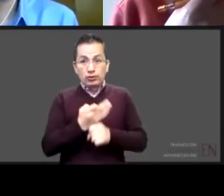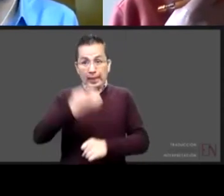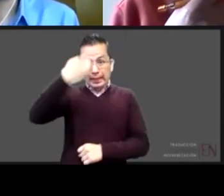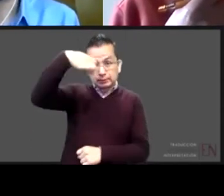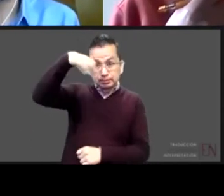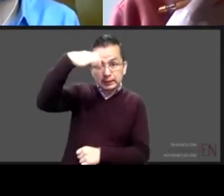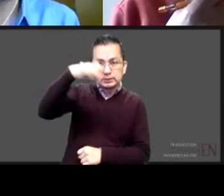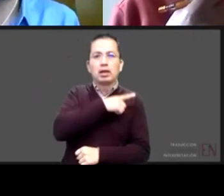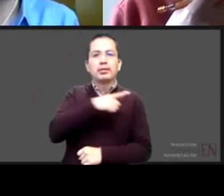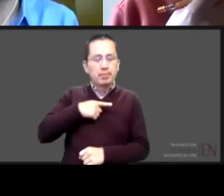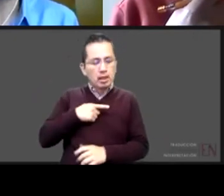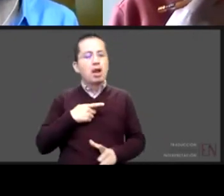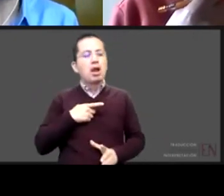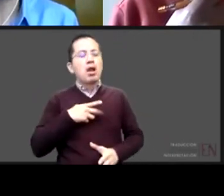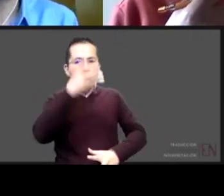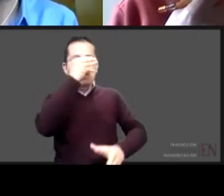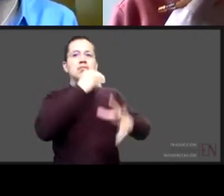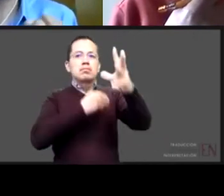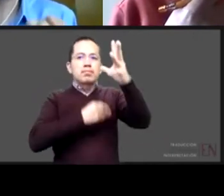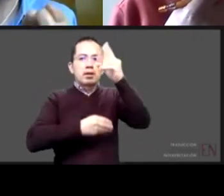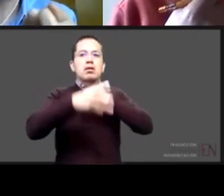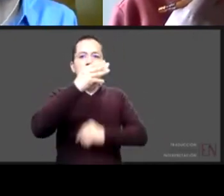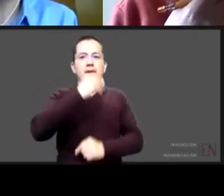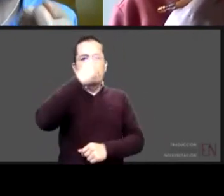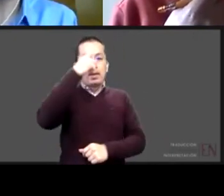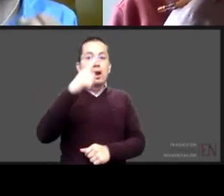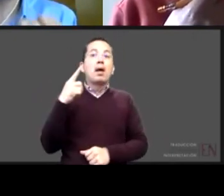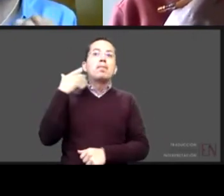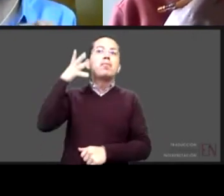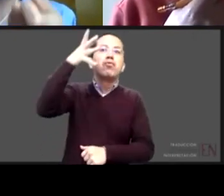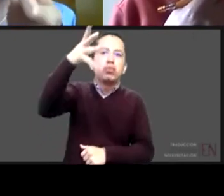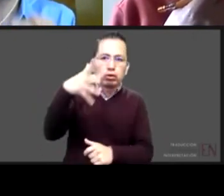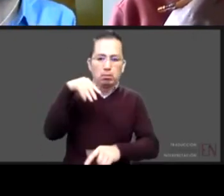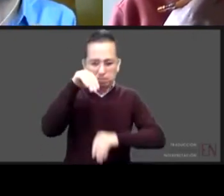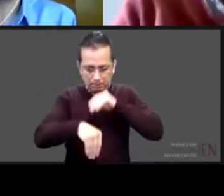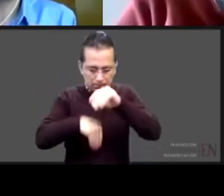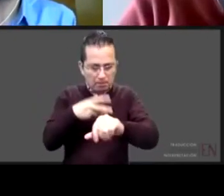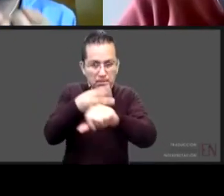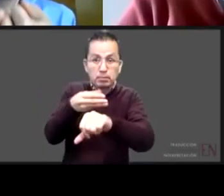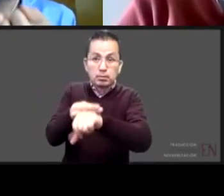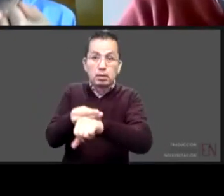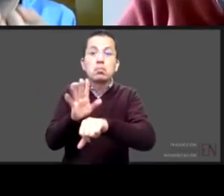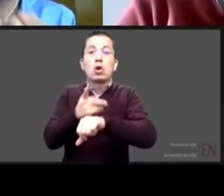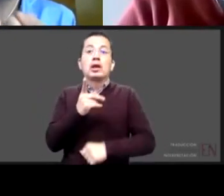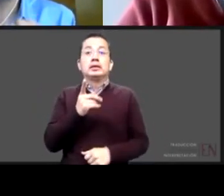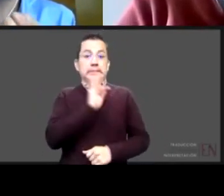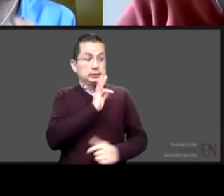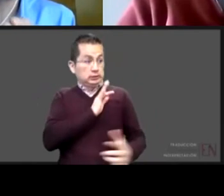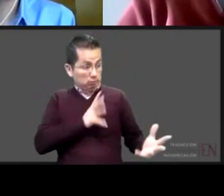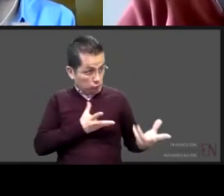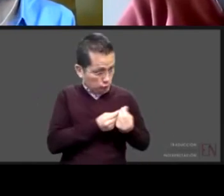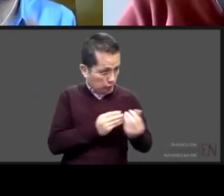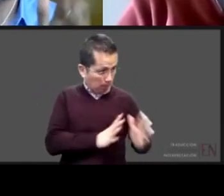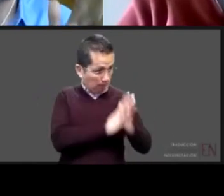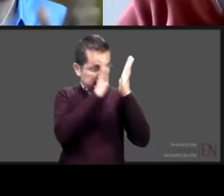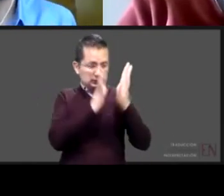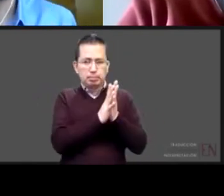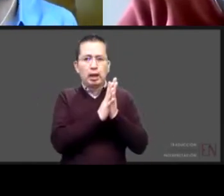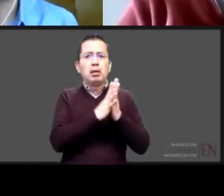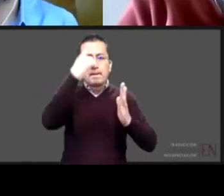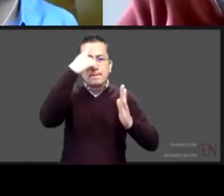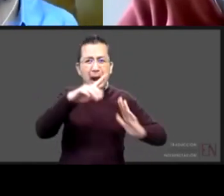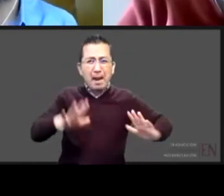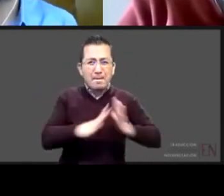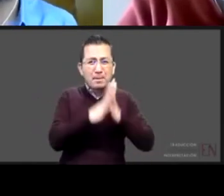participación no es participación, sino se cristaliza en acciones precisas. Y eso es súper, súper importante.